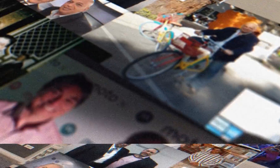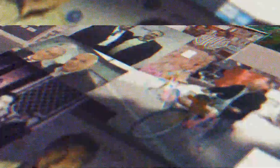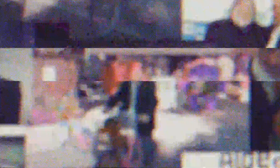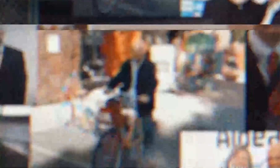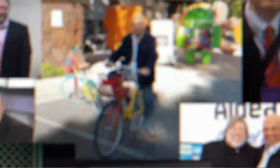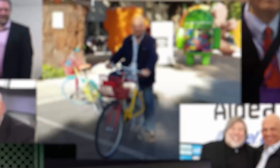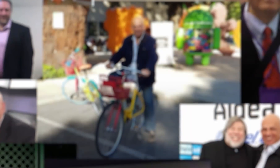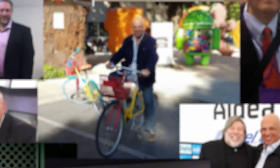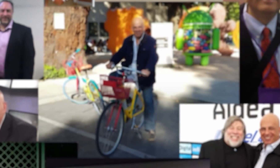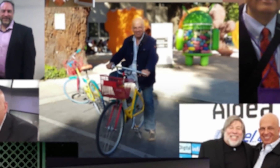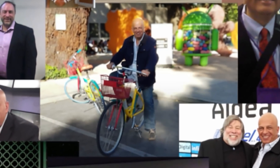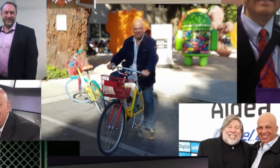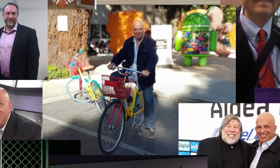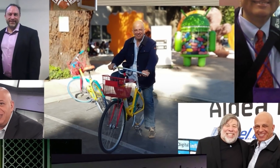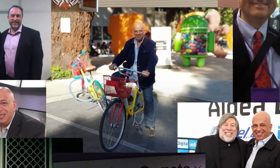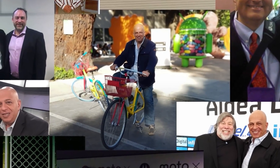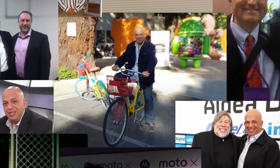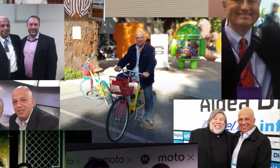aquí